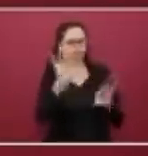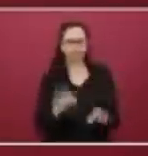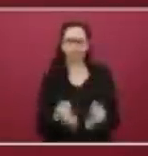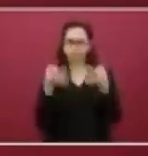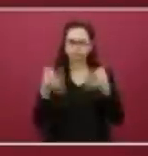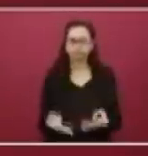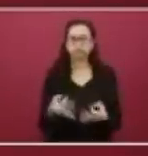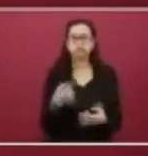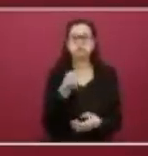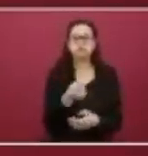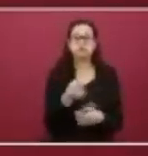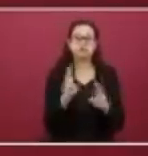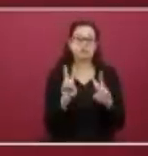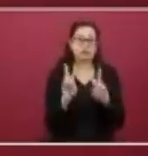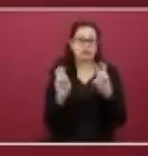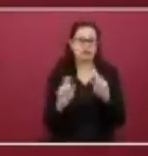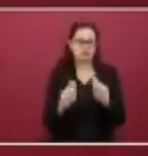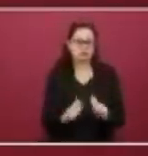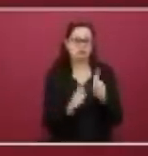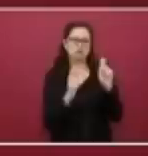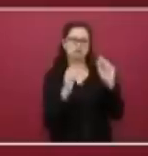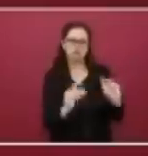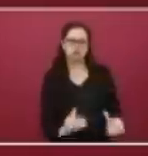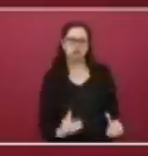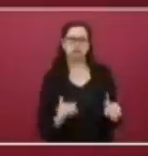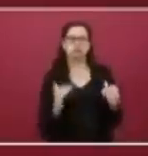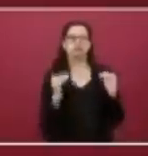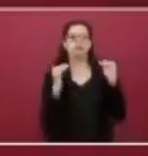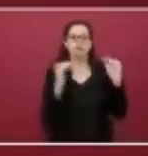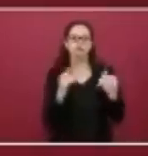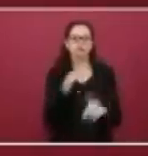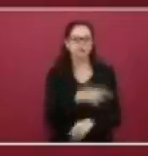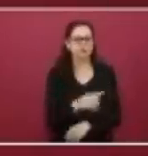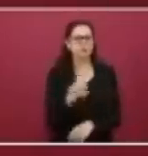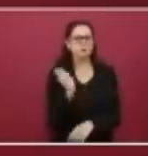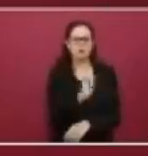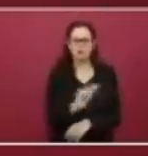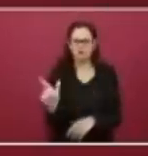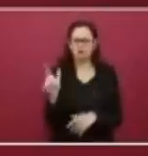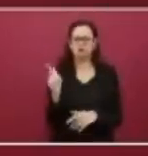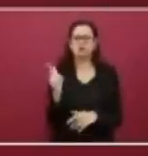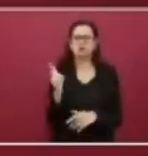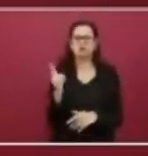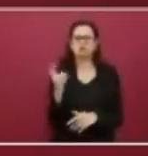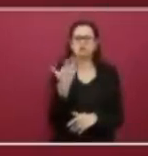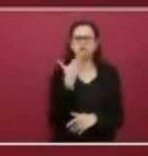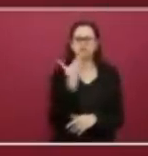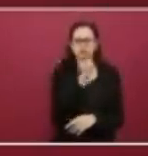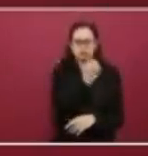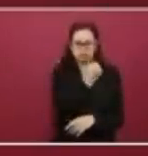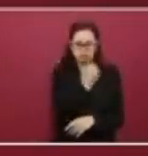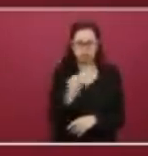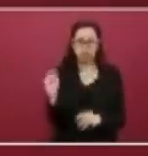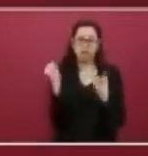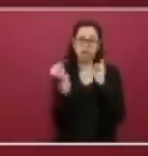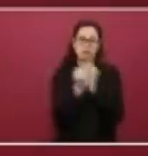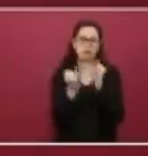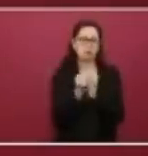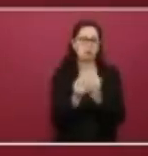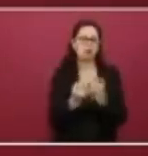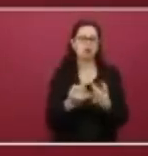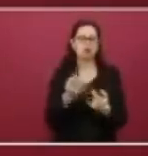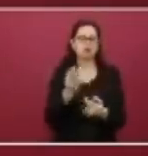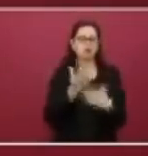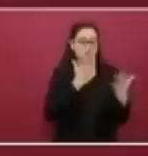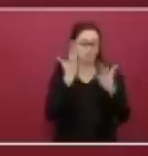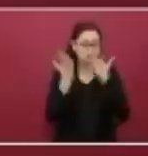que tenían estas personas de las actividades profesionales y su trayectoria académica